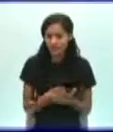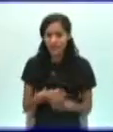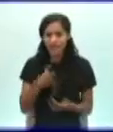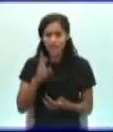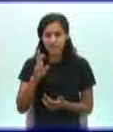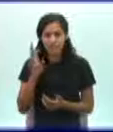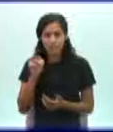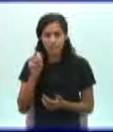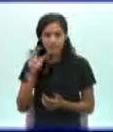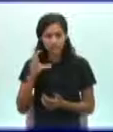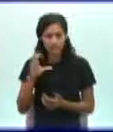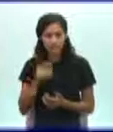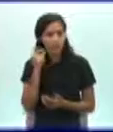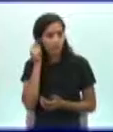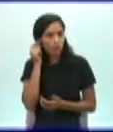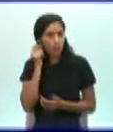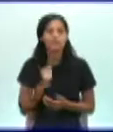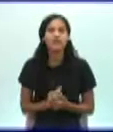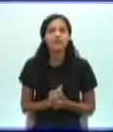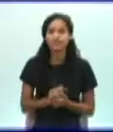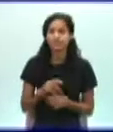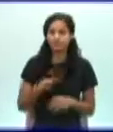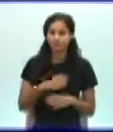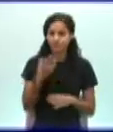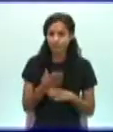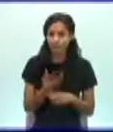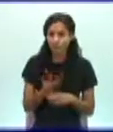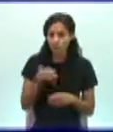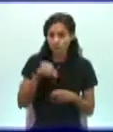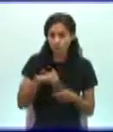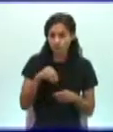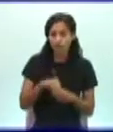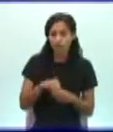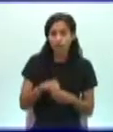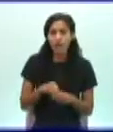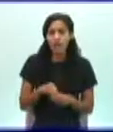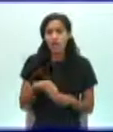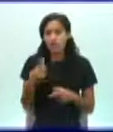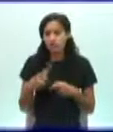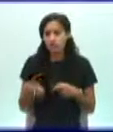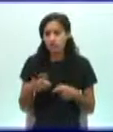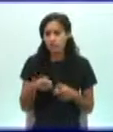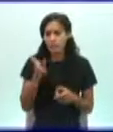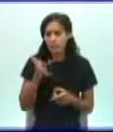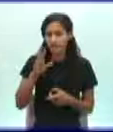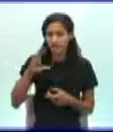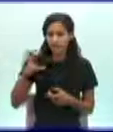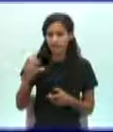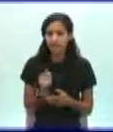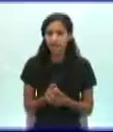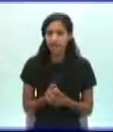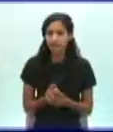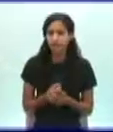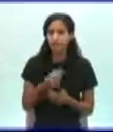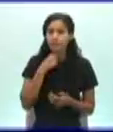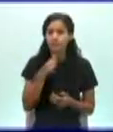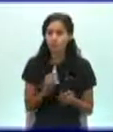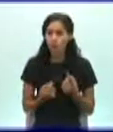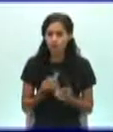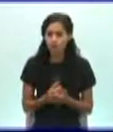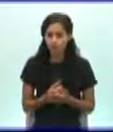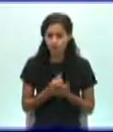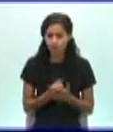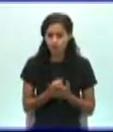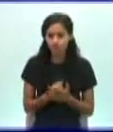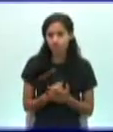Cubanas, miembro del Comité Central del Partido Comunista de Cuba y del Consejo de Estado. Presidió el Instituto de la Infancia, la